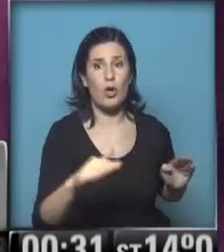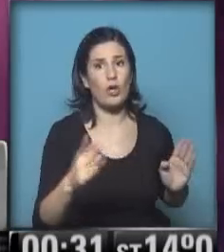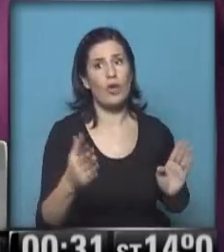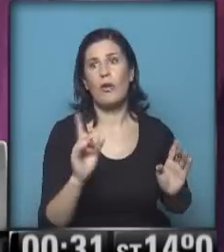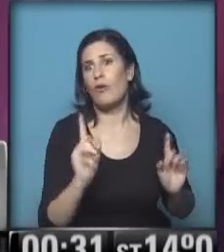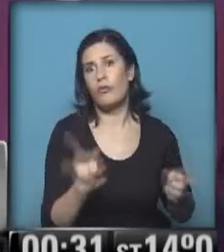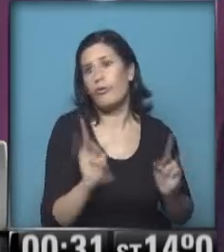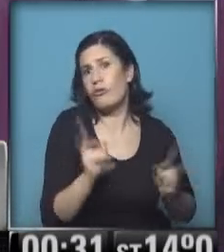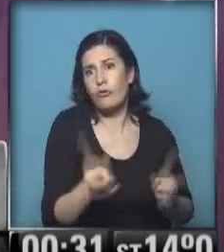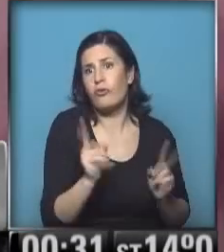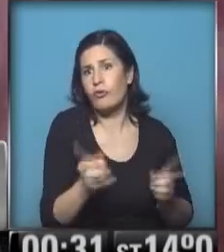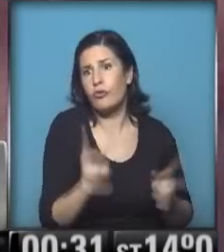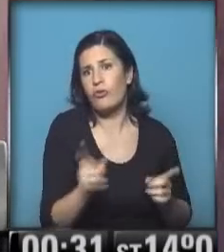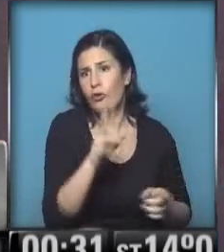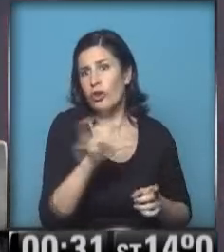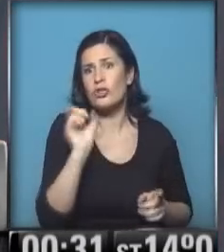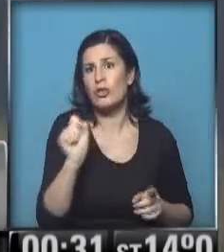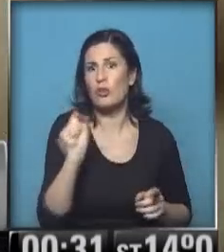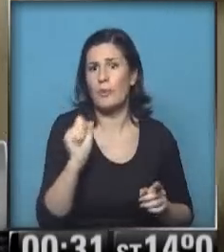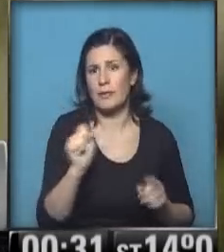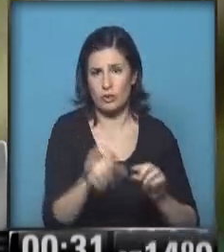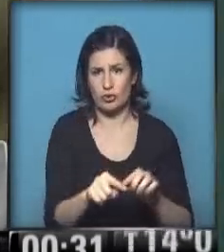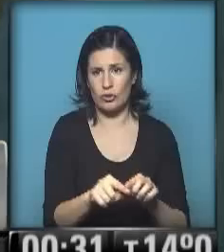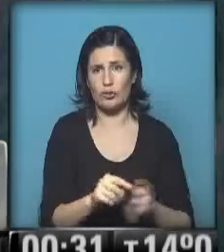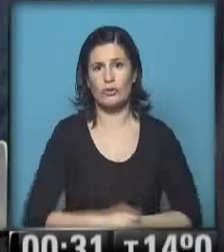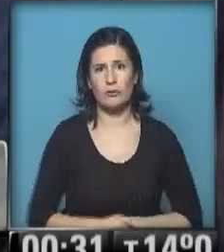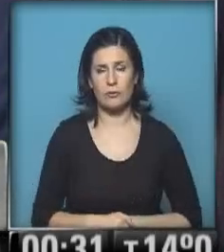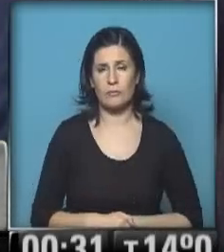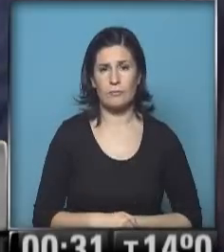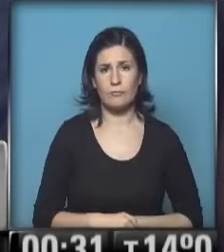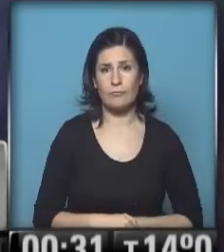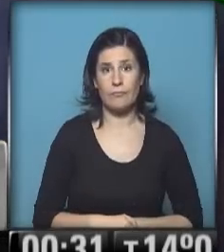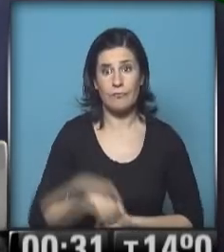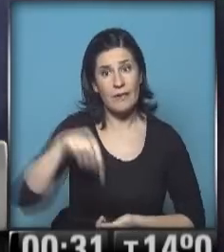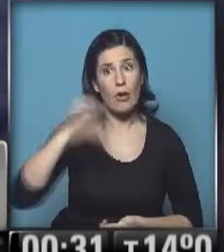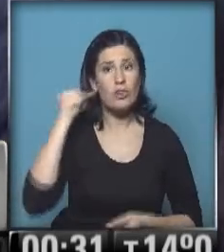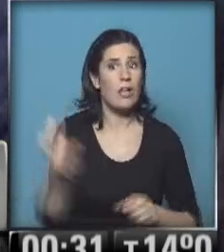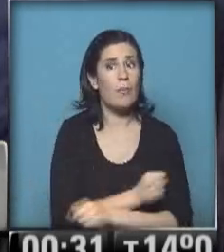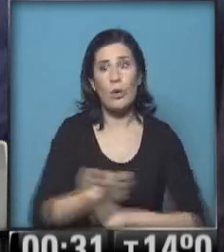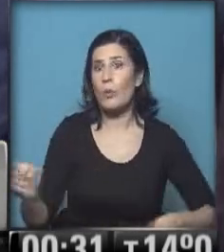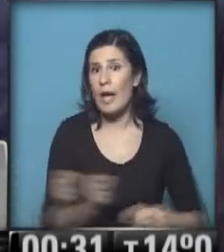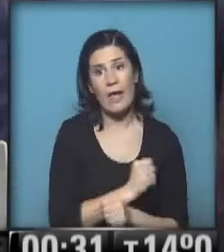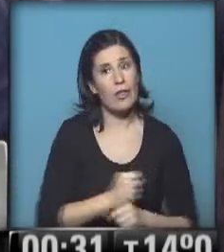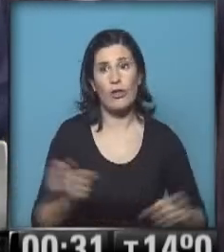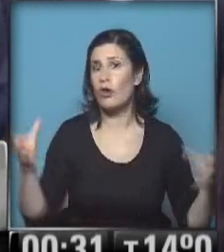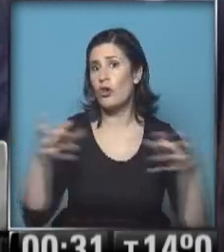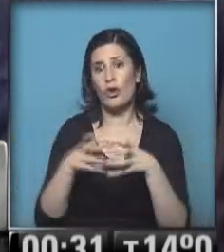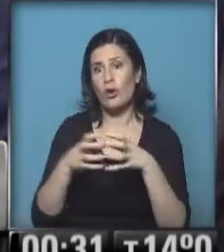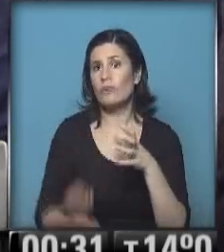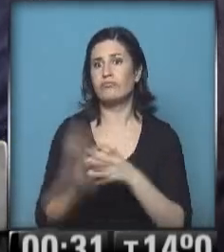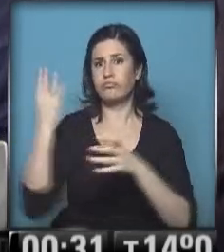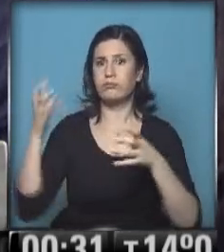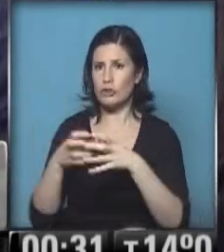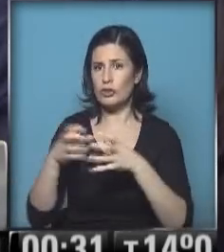mantuvo paralizado en 200 pesos. Ha quedado constituido el Consejo Nacional